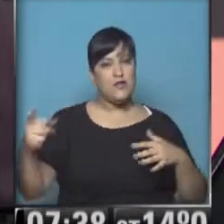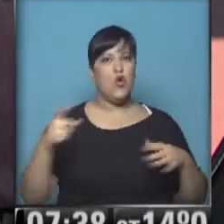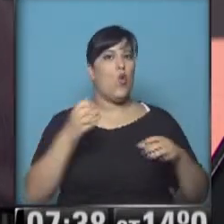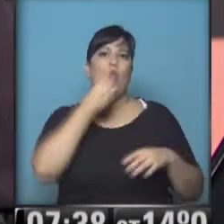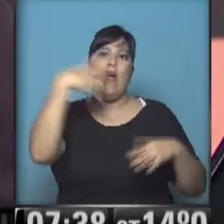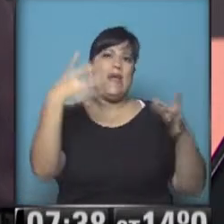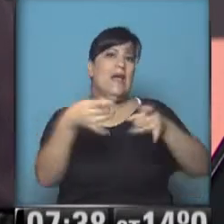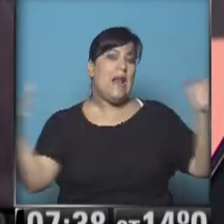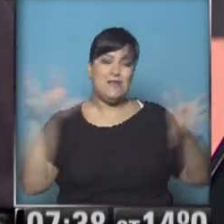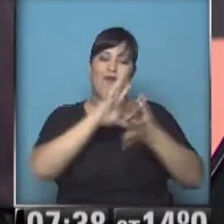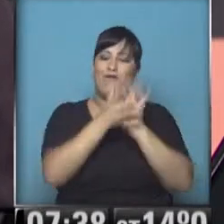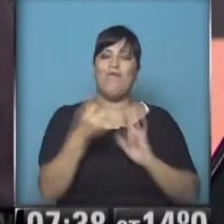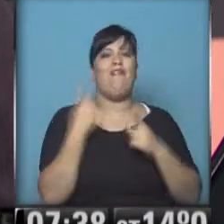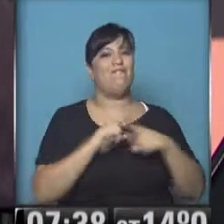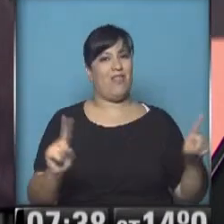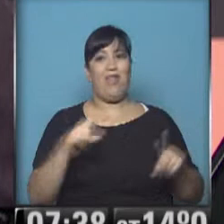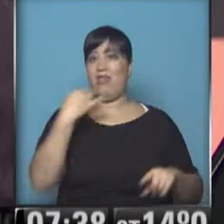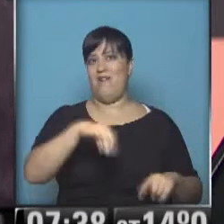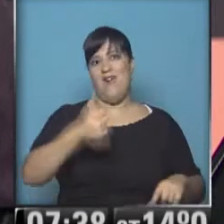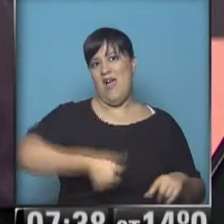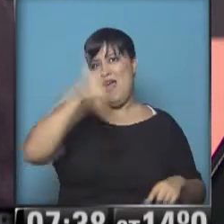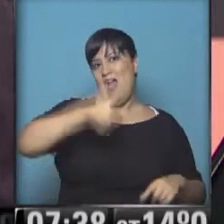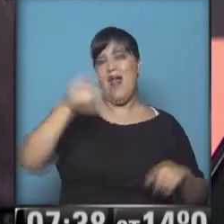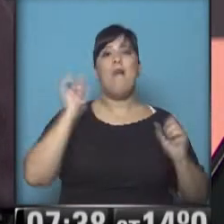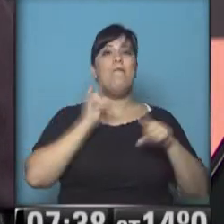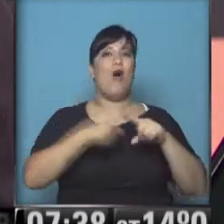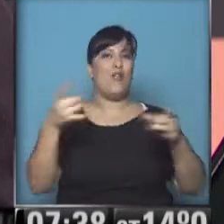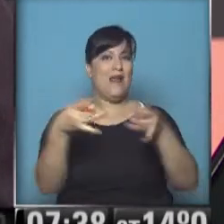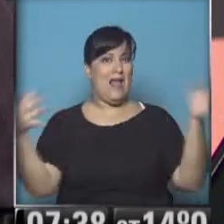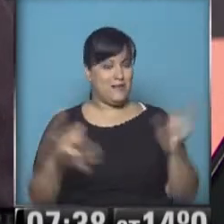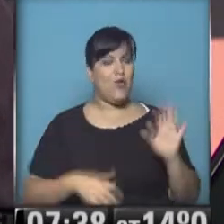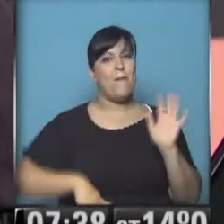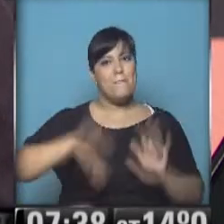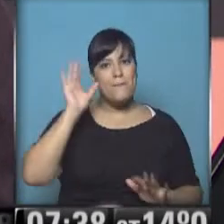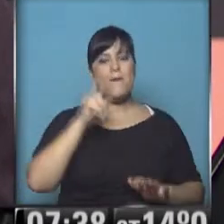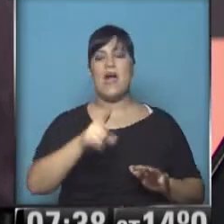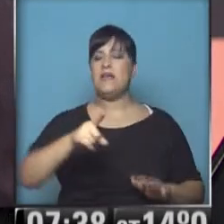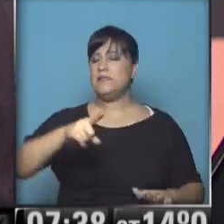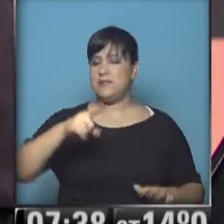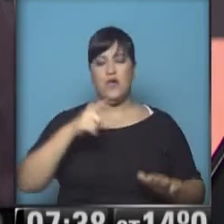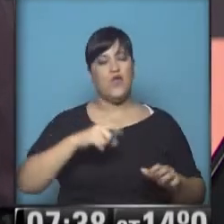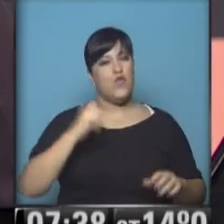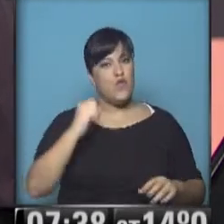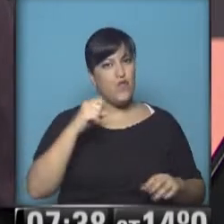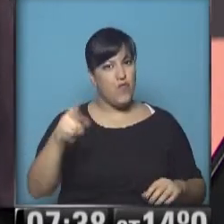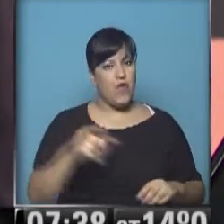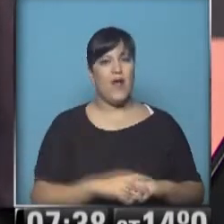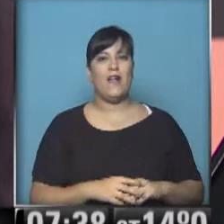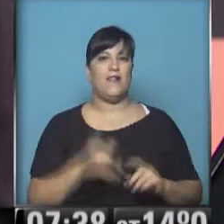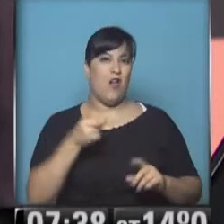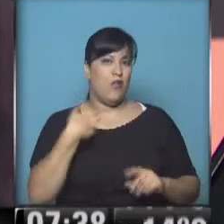fútbol tiene un condimento especial de ganar o ganar. Mucho más se vive con intensidad. Lo hemos podido